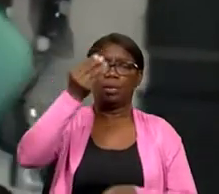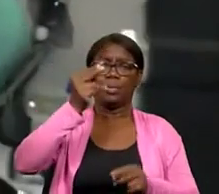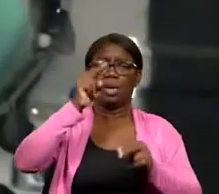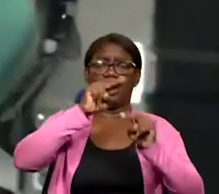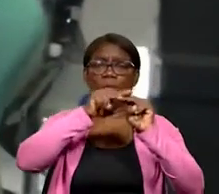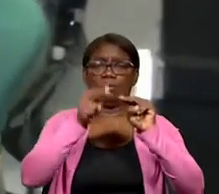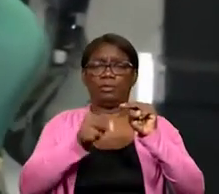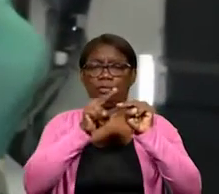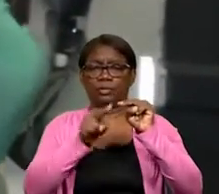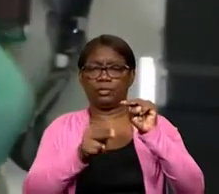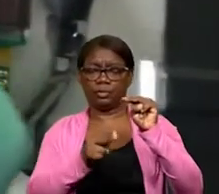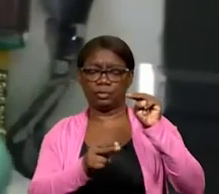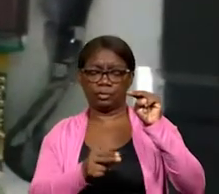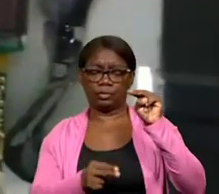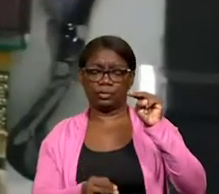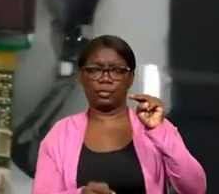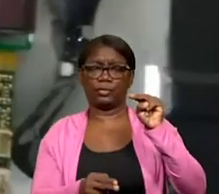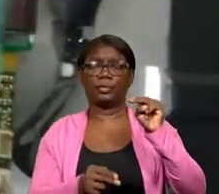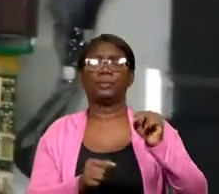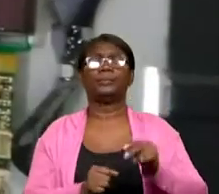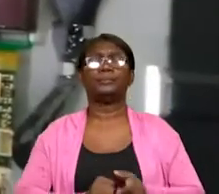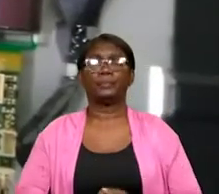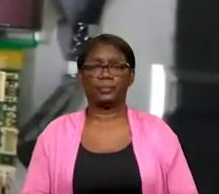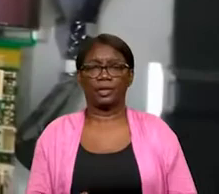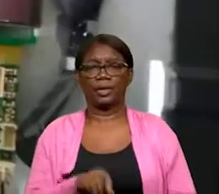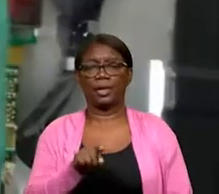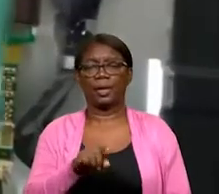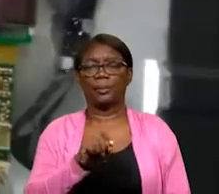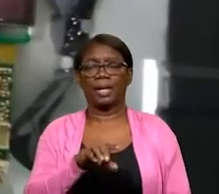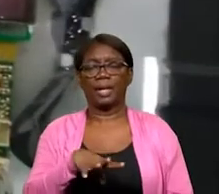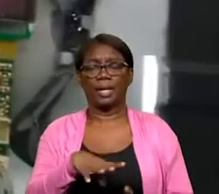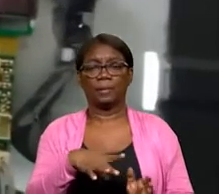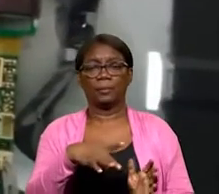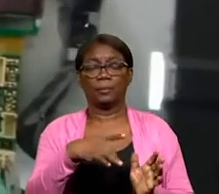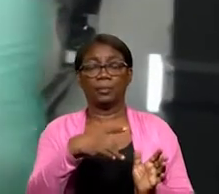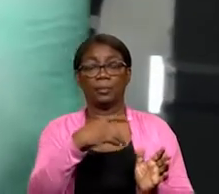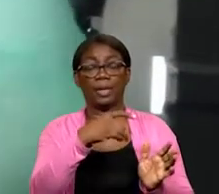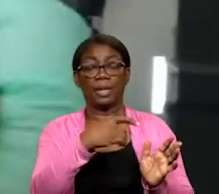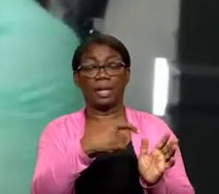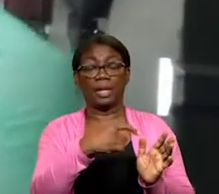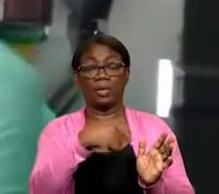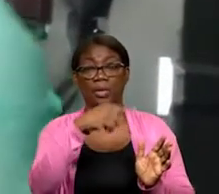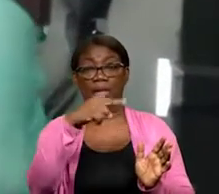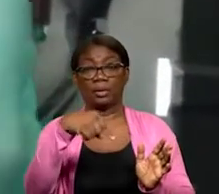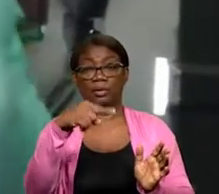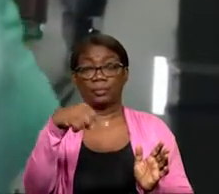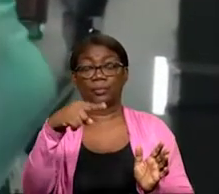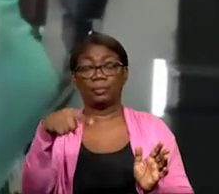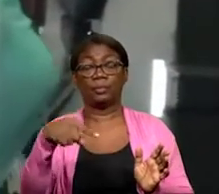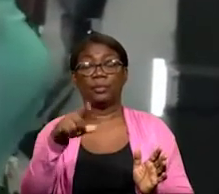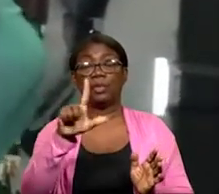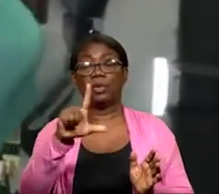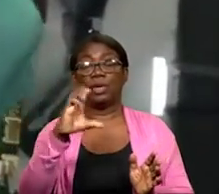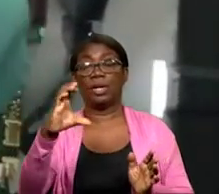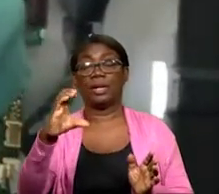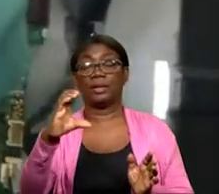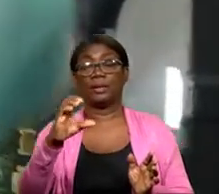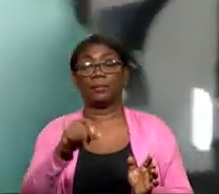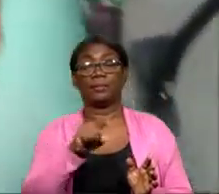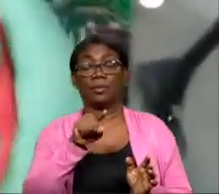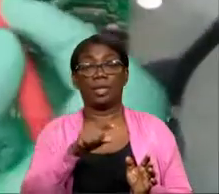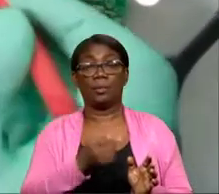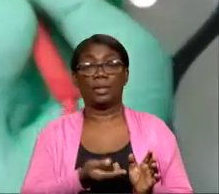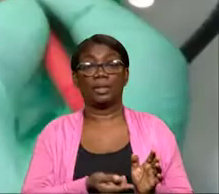alimentar los LED, igual que ya hemos visto en las primeras clases, una fuente conmutada y él va a tirar el voltaje